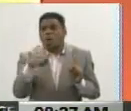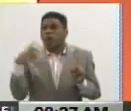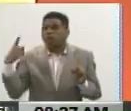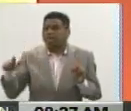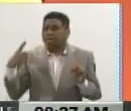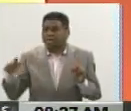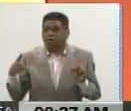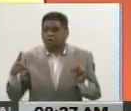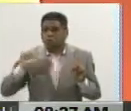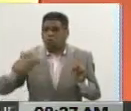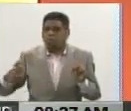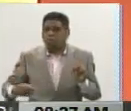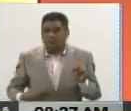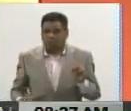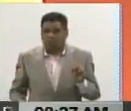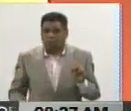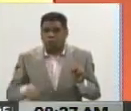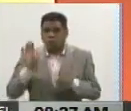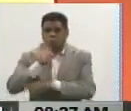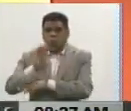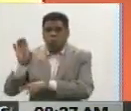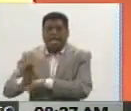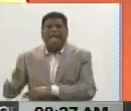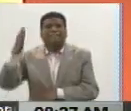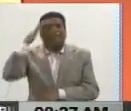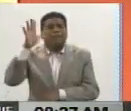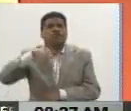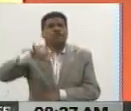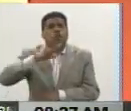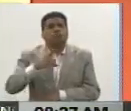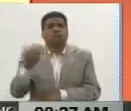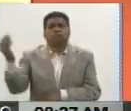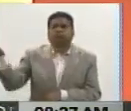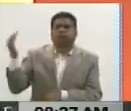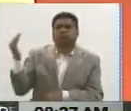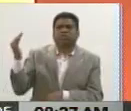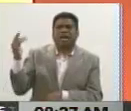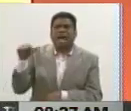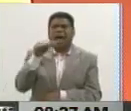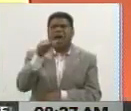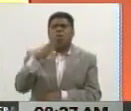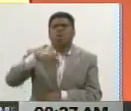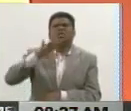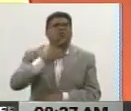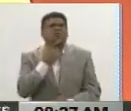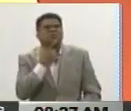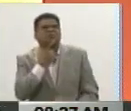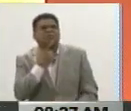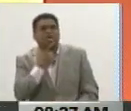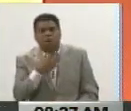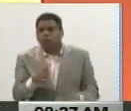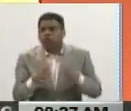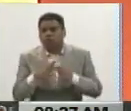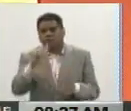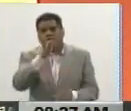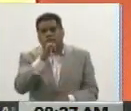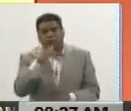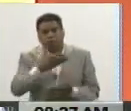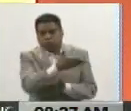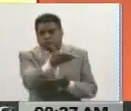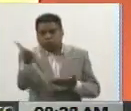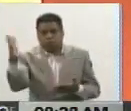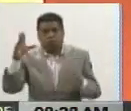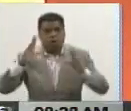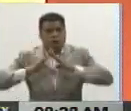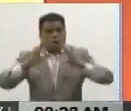y su protección e incluso saber de dónde viene y hasta dónde llega debe ser una información de acceso público a todas las comunidades.